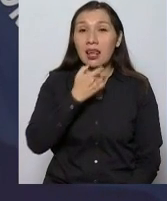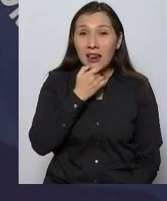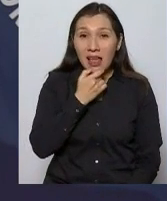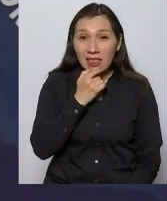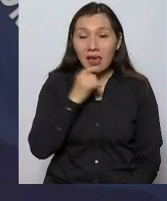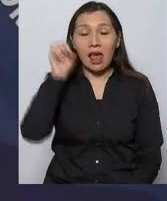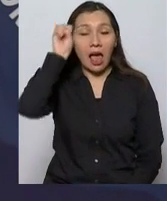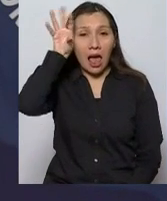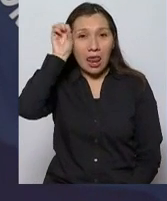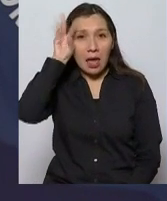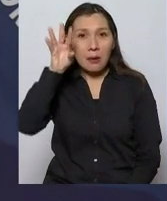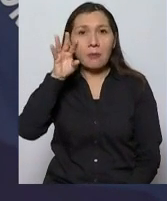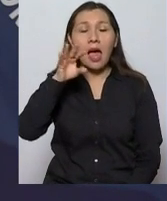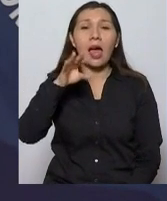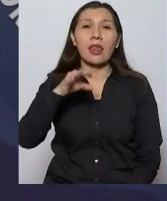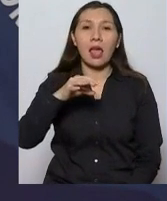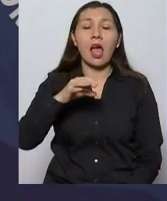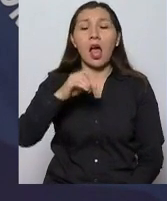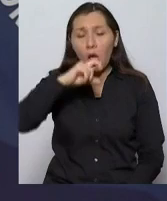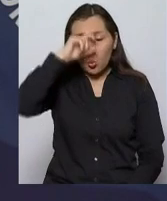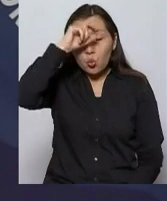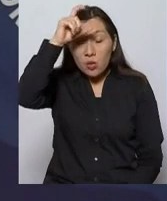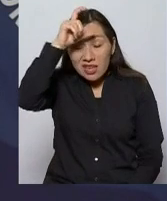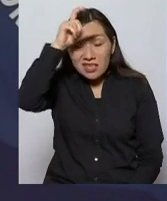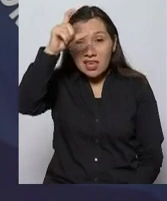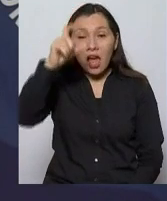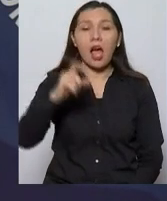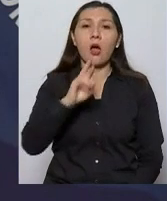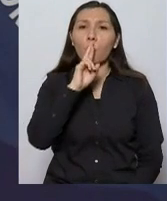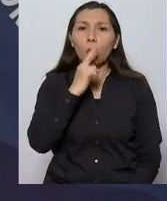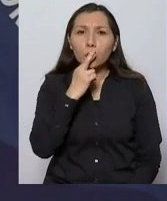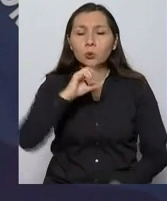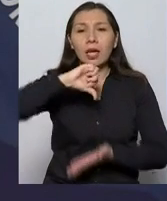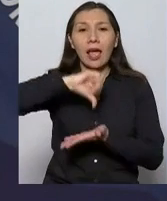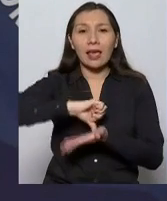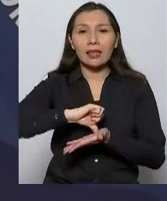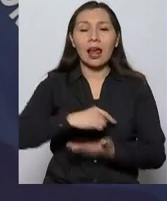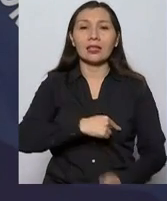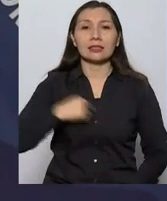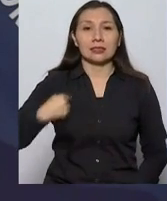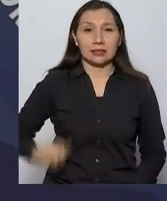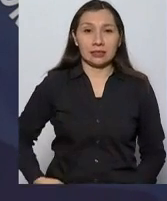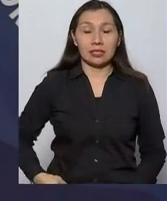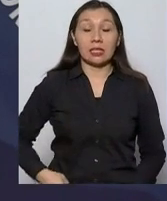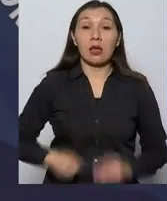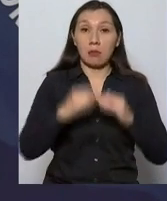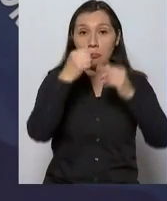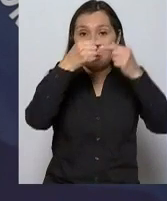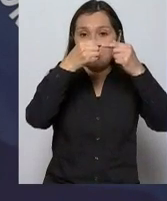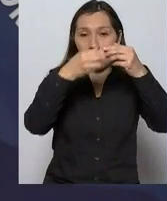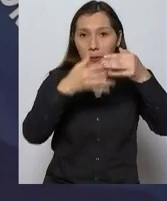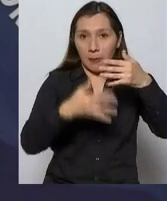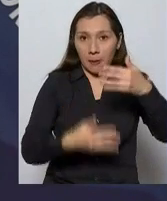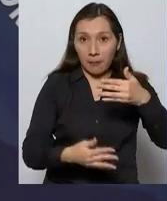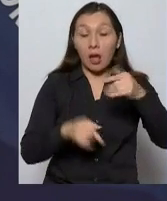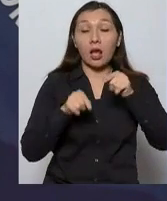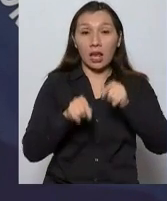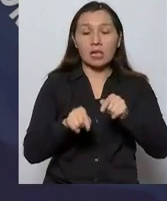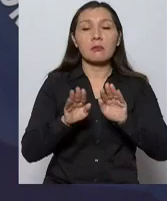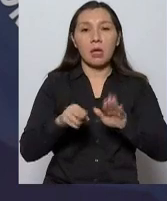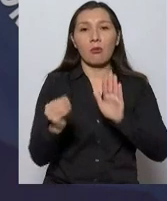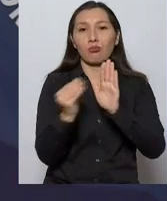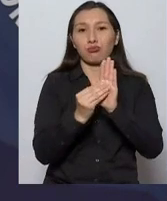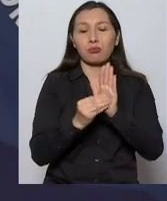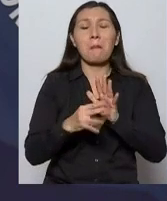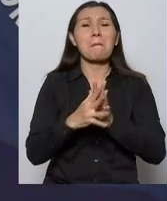Unido, Alemania, Turquía, después viene Rusia, Irán y China. En ese orden son los países que han registrado hasta